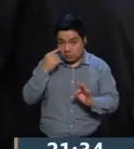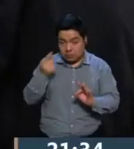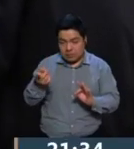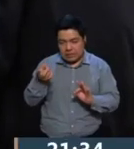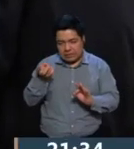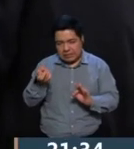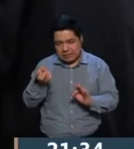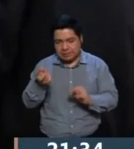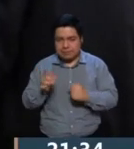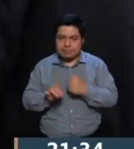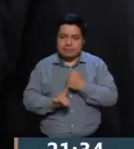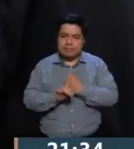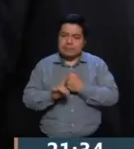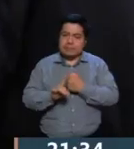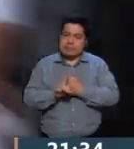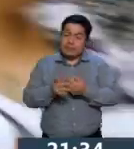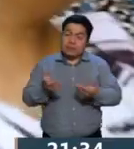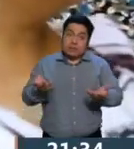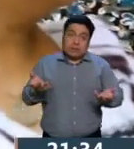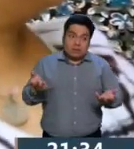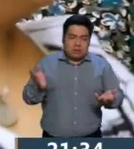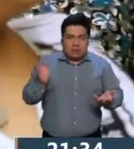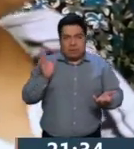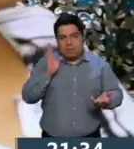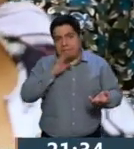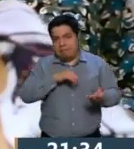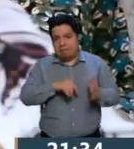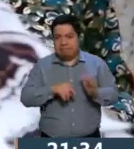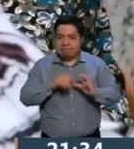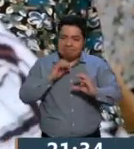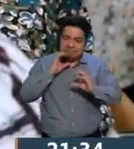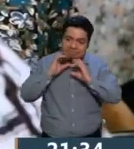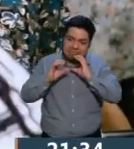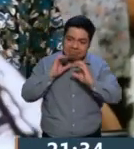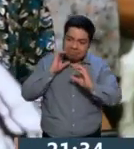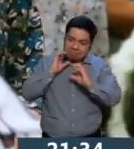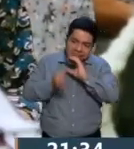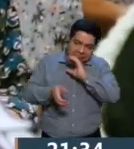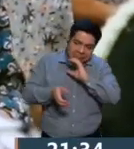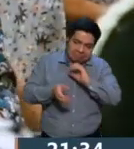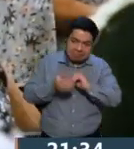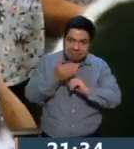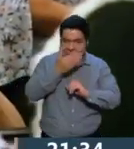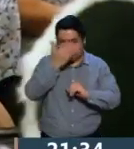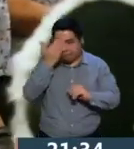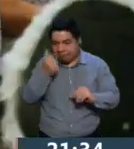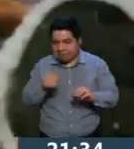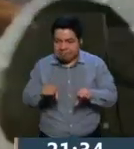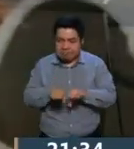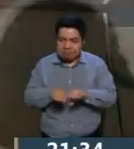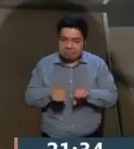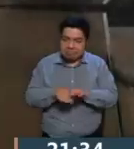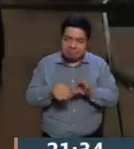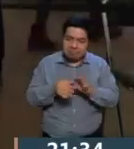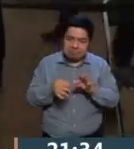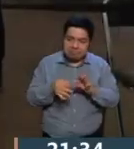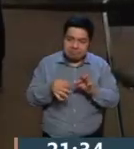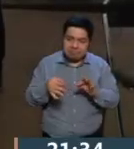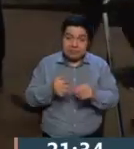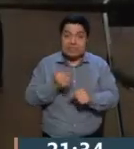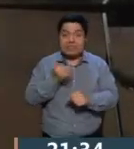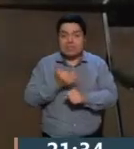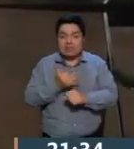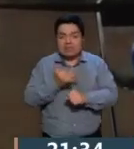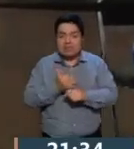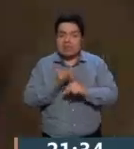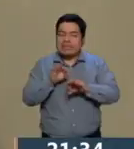está el problema. Pésima, digamos, comunicación, no supieron comunicar lo que querían decir y ahora sí que yo se los voy